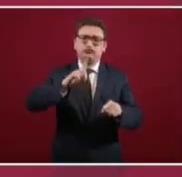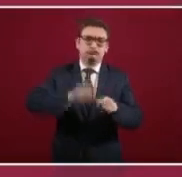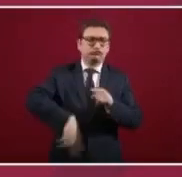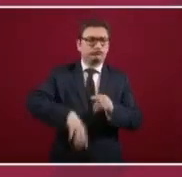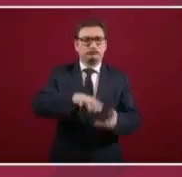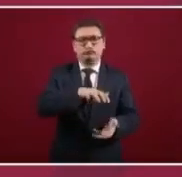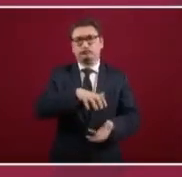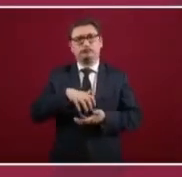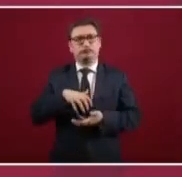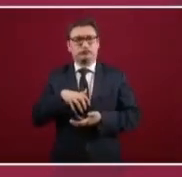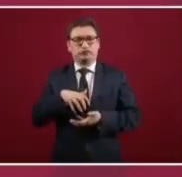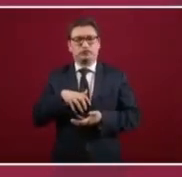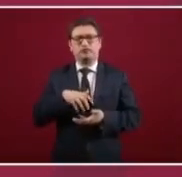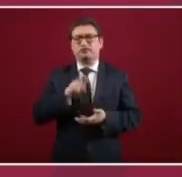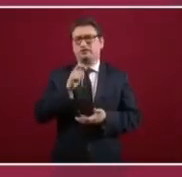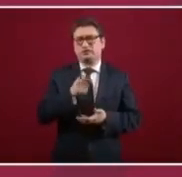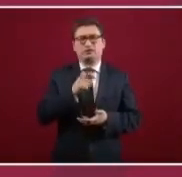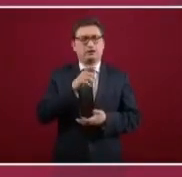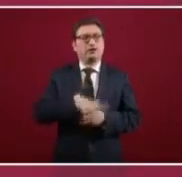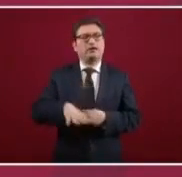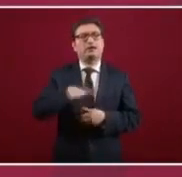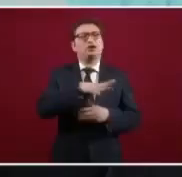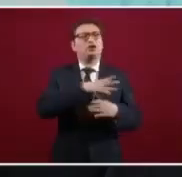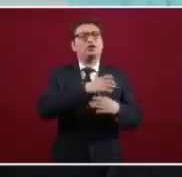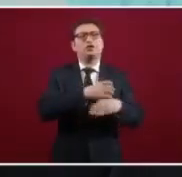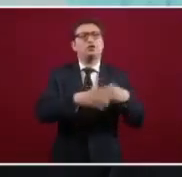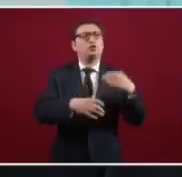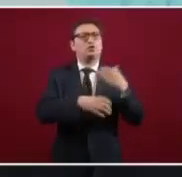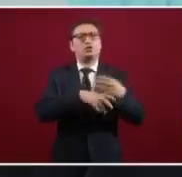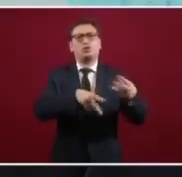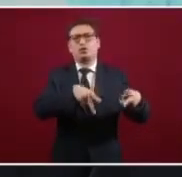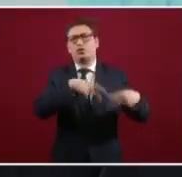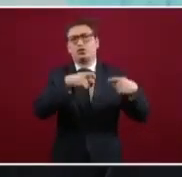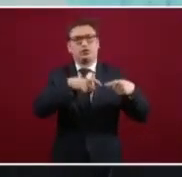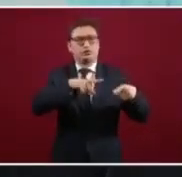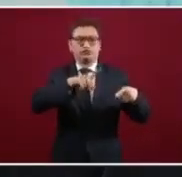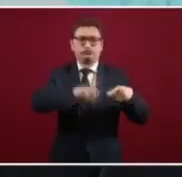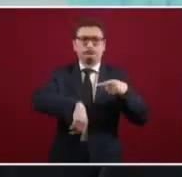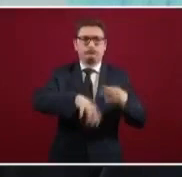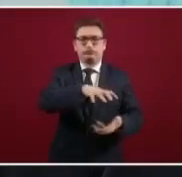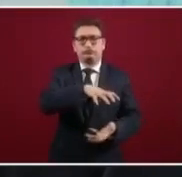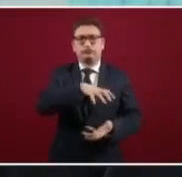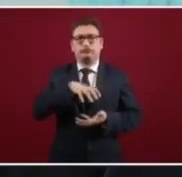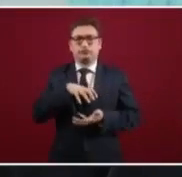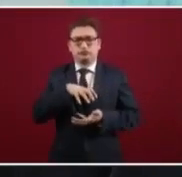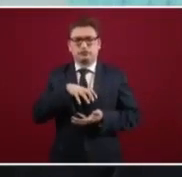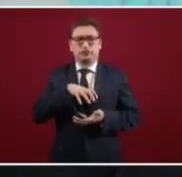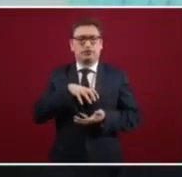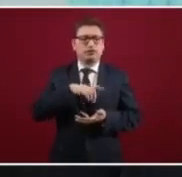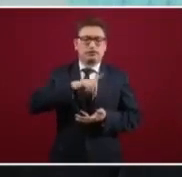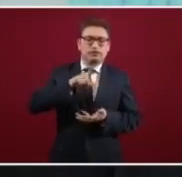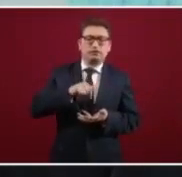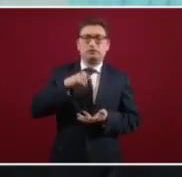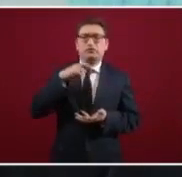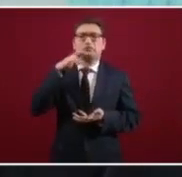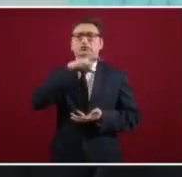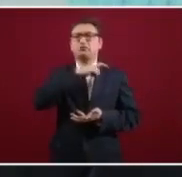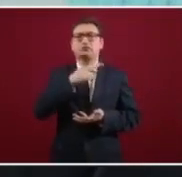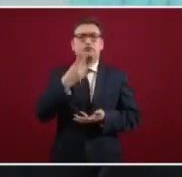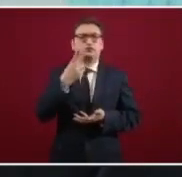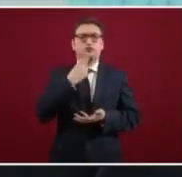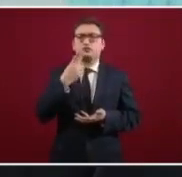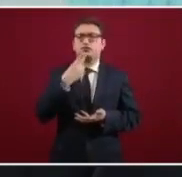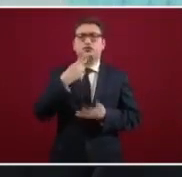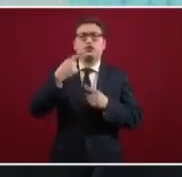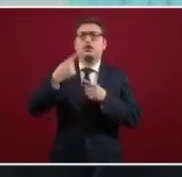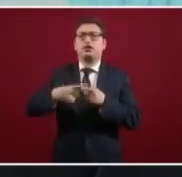se obtengan los bienes y se sepa de inmediato a dónde van a